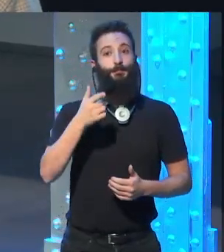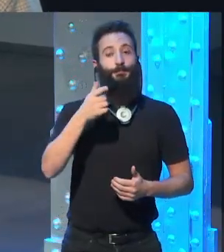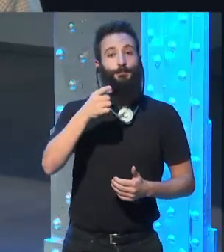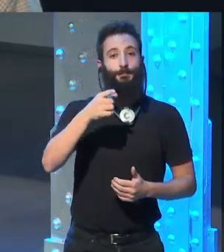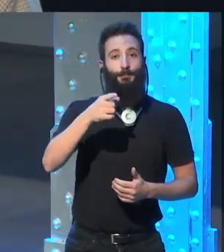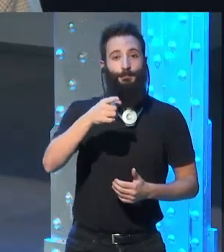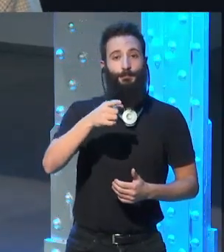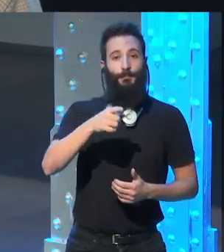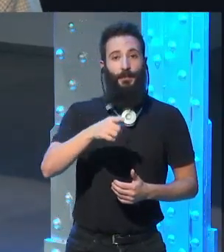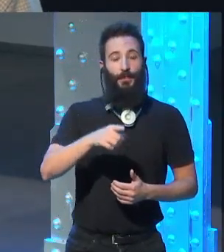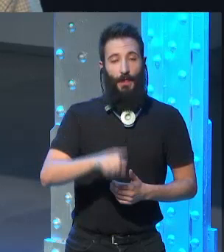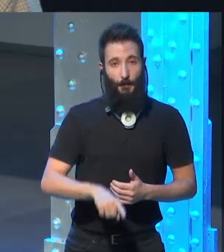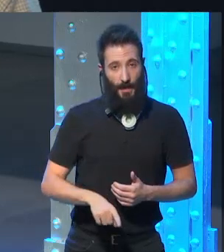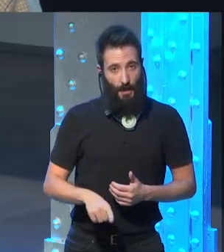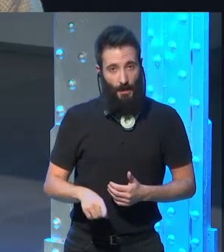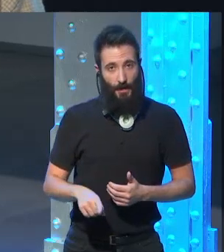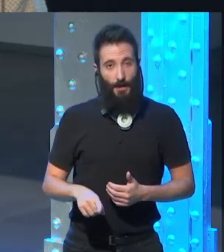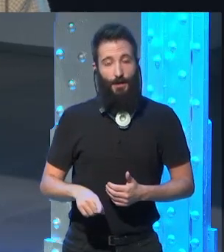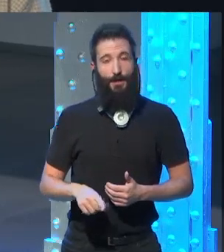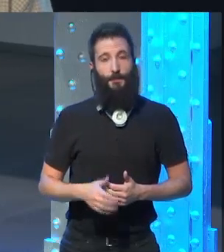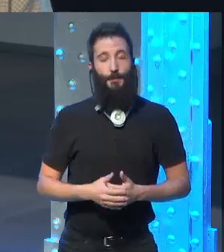dado que